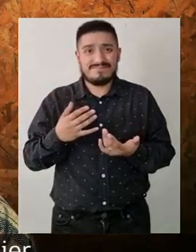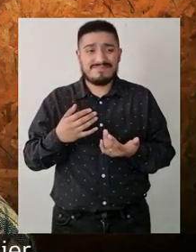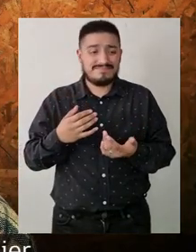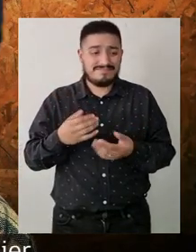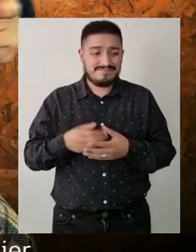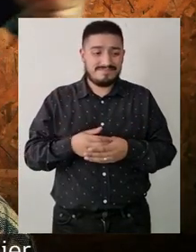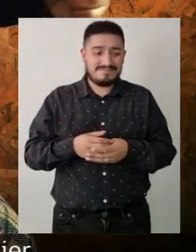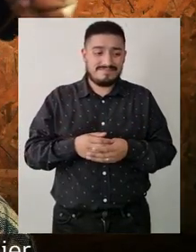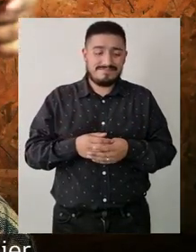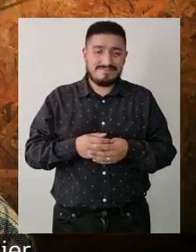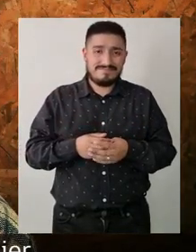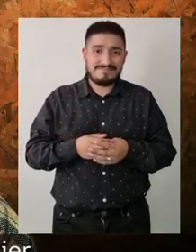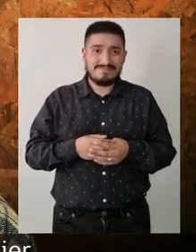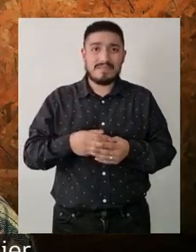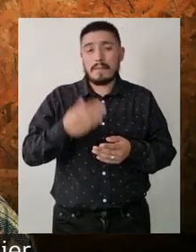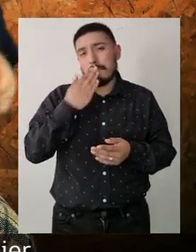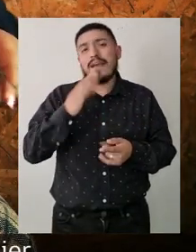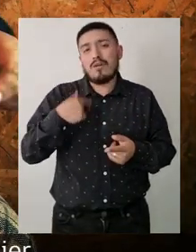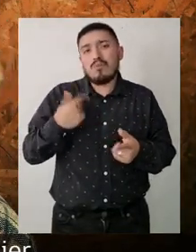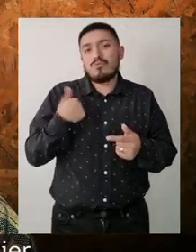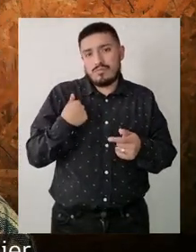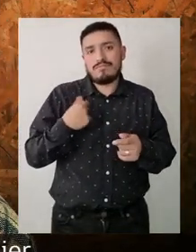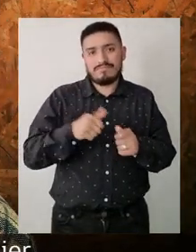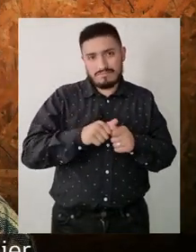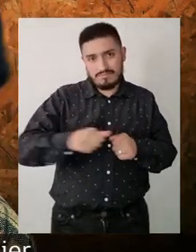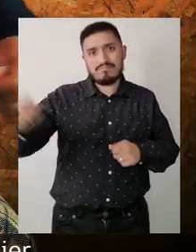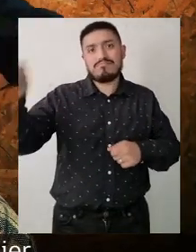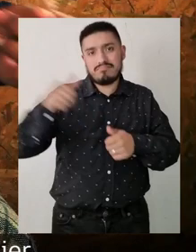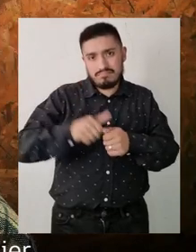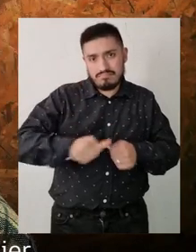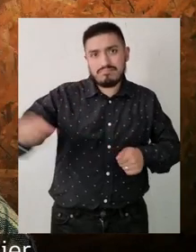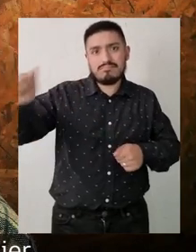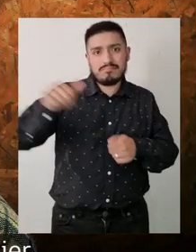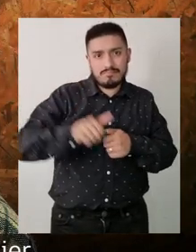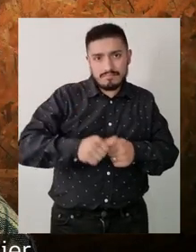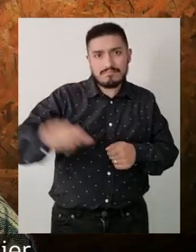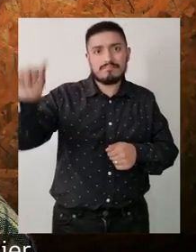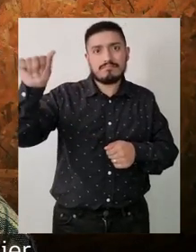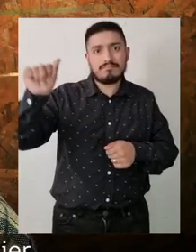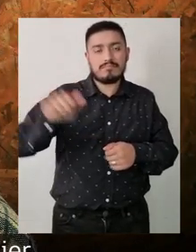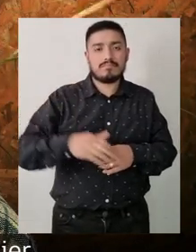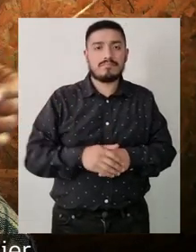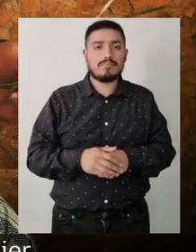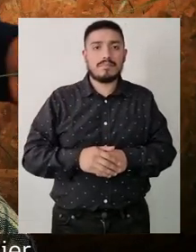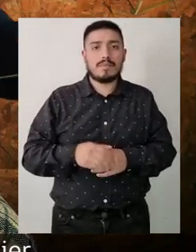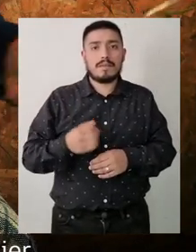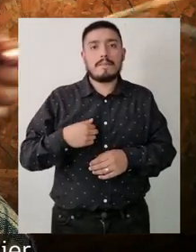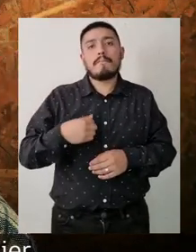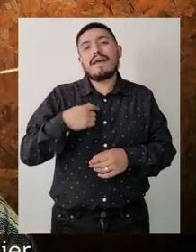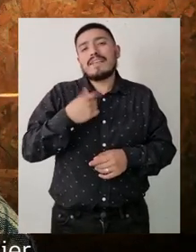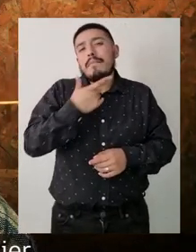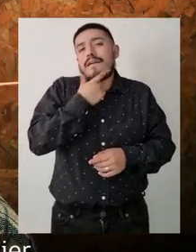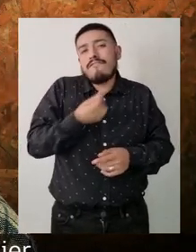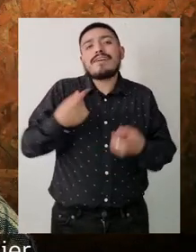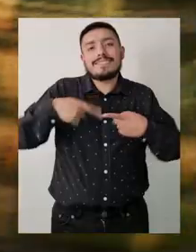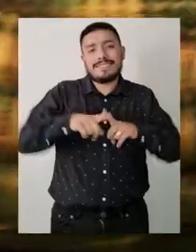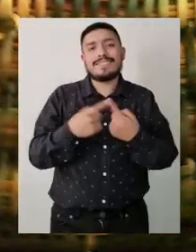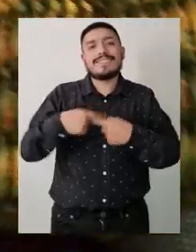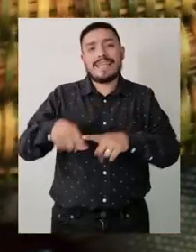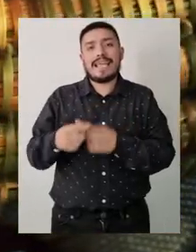que uno pasarle el palito para que uno le acomode más para